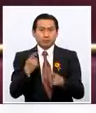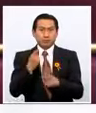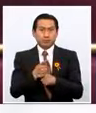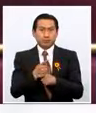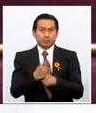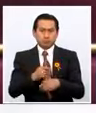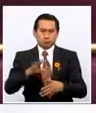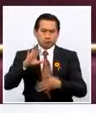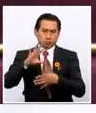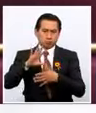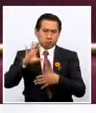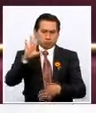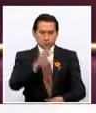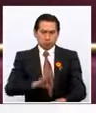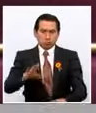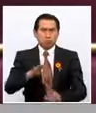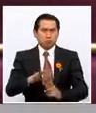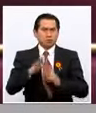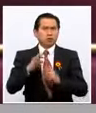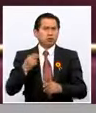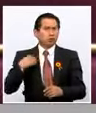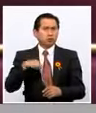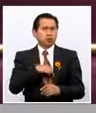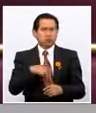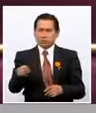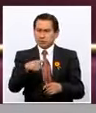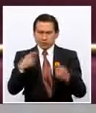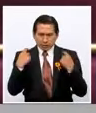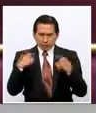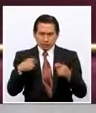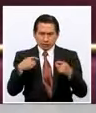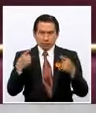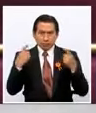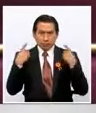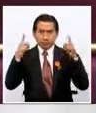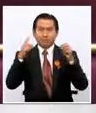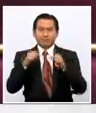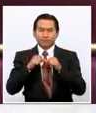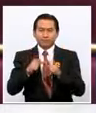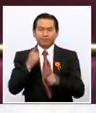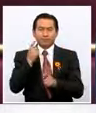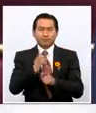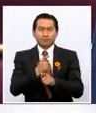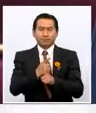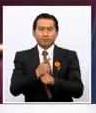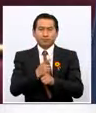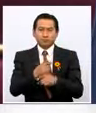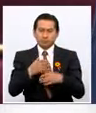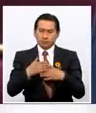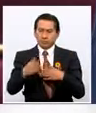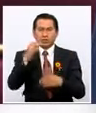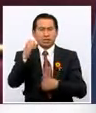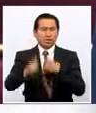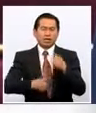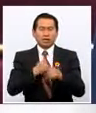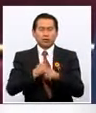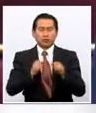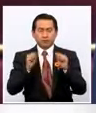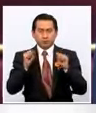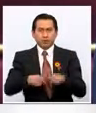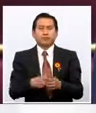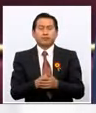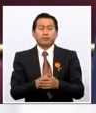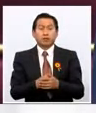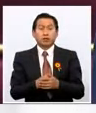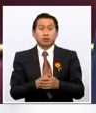continente y lo vamos a lograr con un esfuerzo sostenido durante los siguientes años no